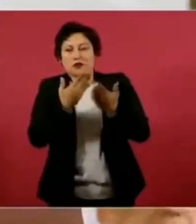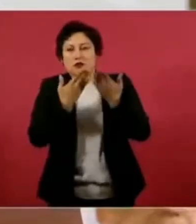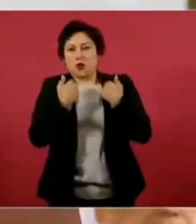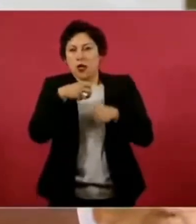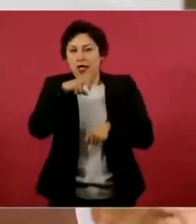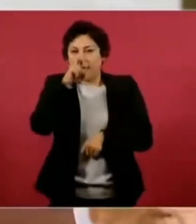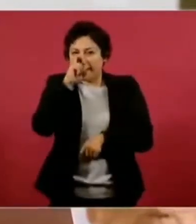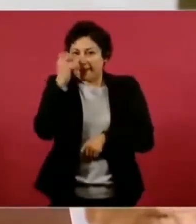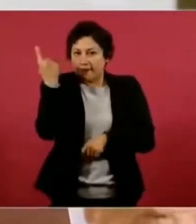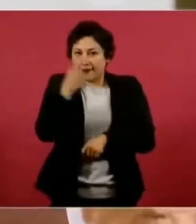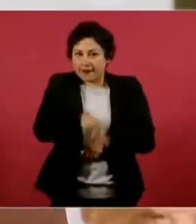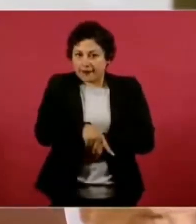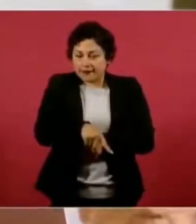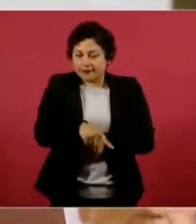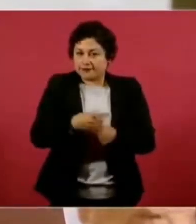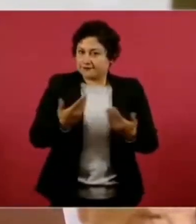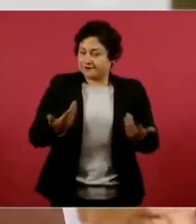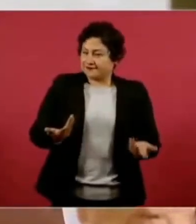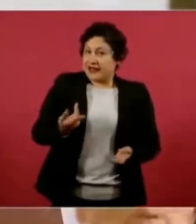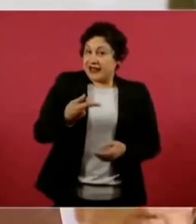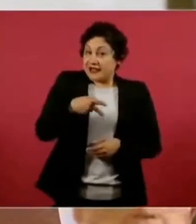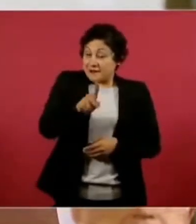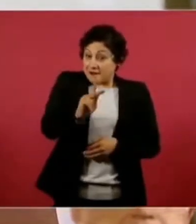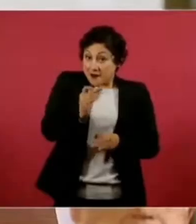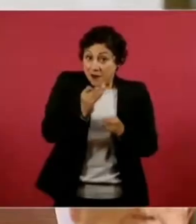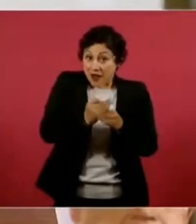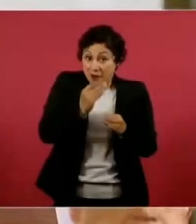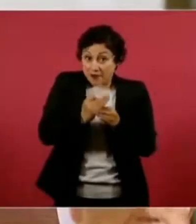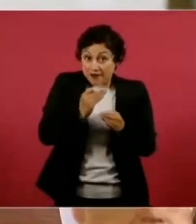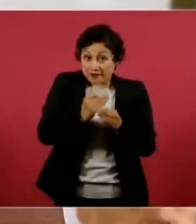quieren que participe